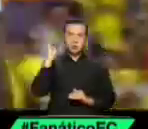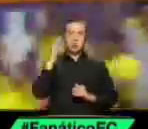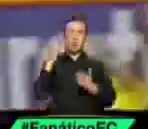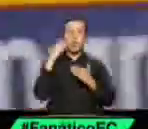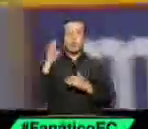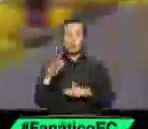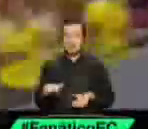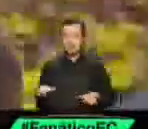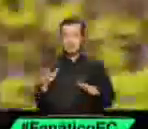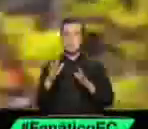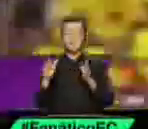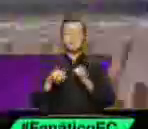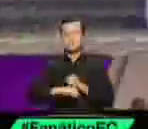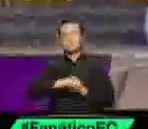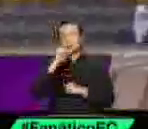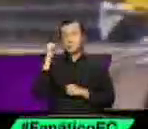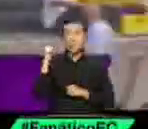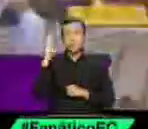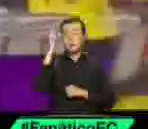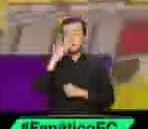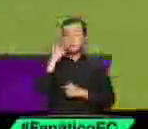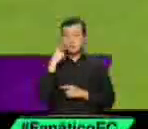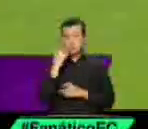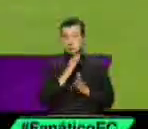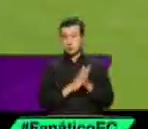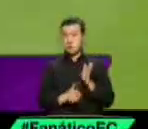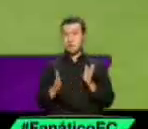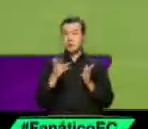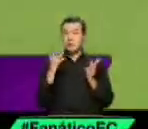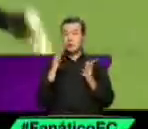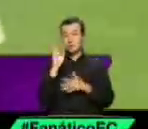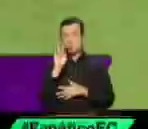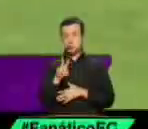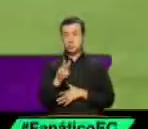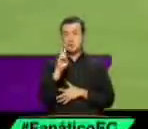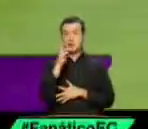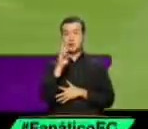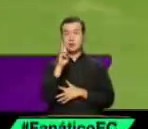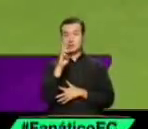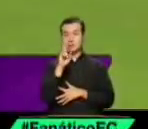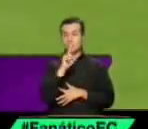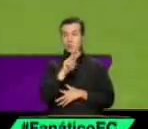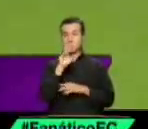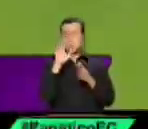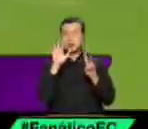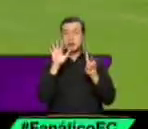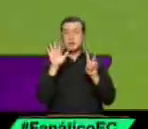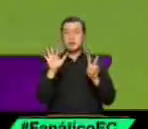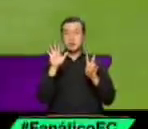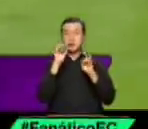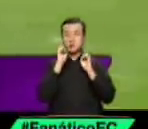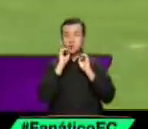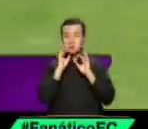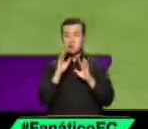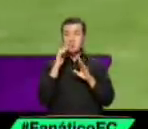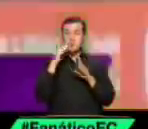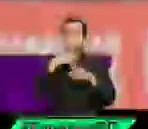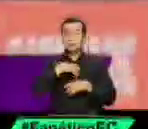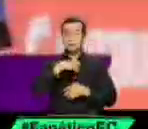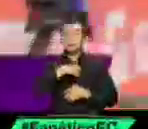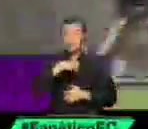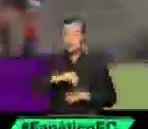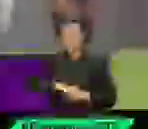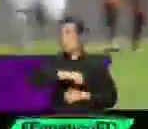Guayaquil. La victoria más abultada de los últimos años se registra en el 2016. El 27 de marzo de ese año, Barcelona goleó